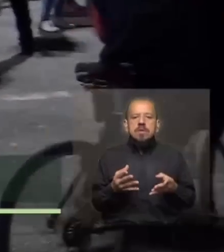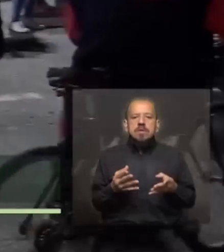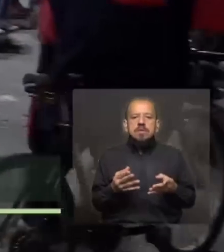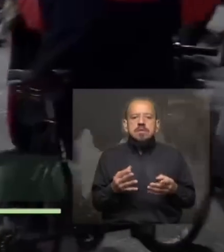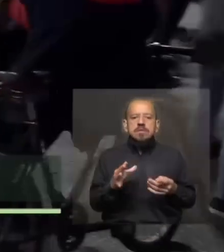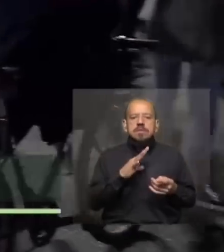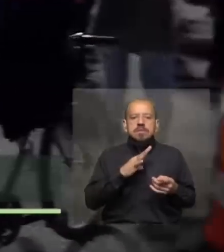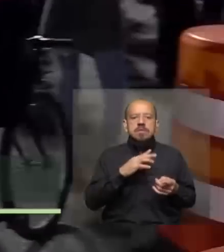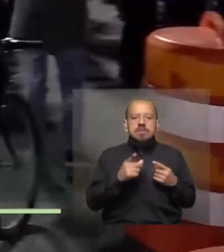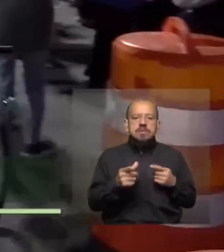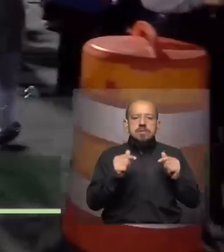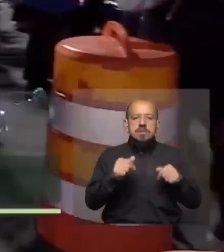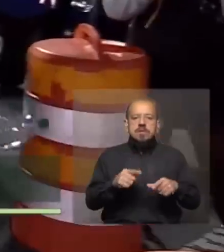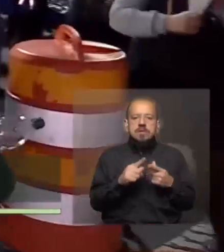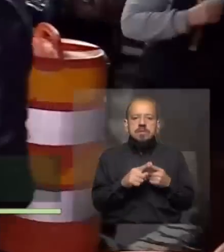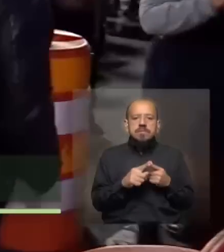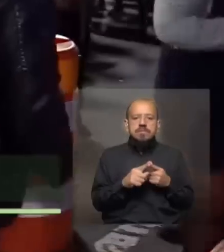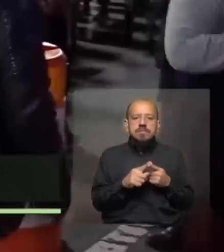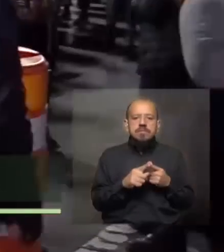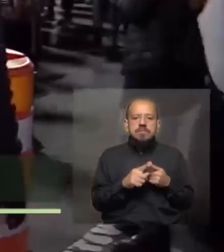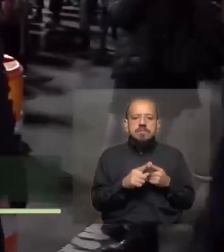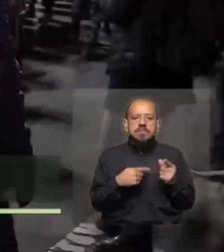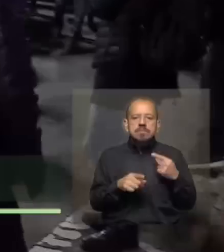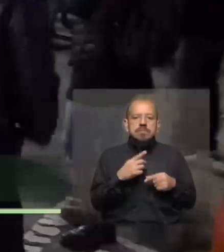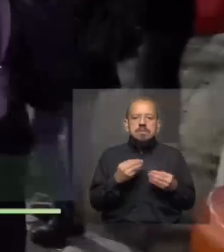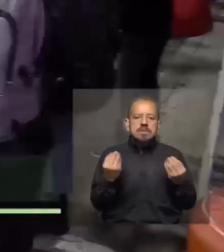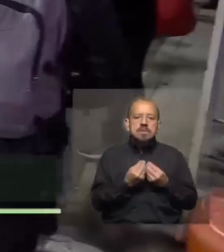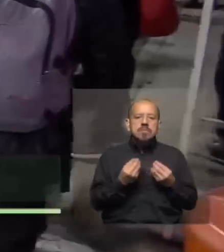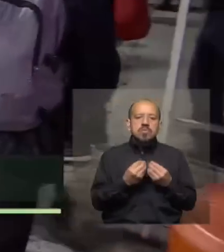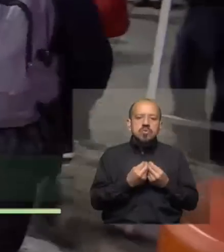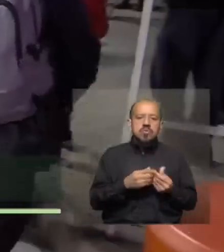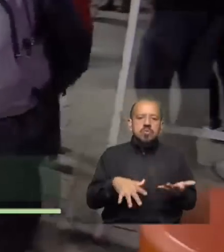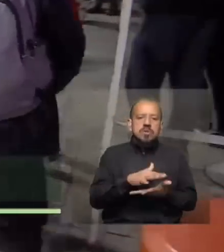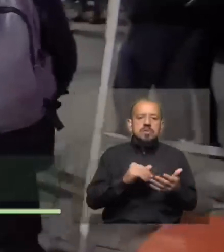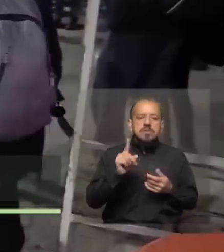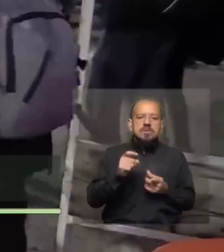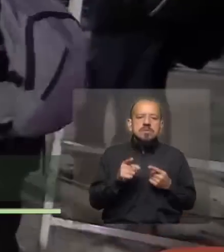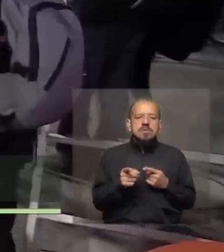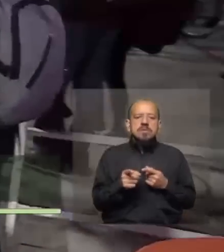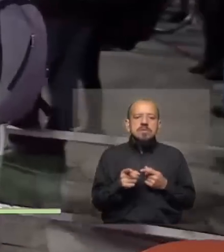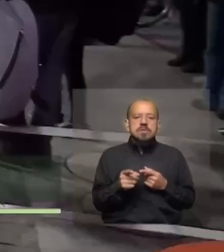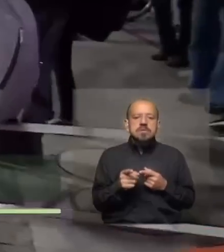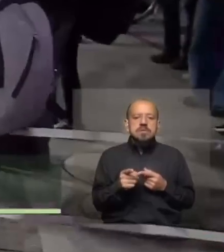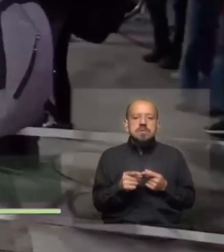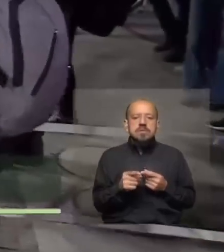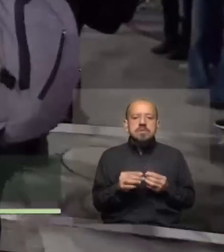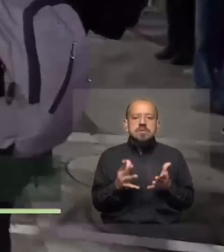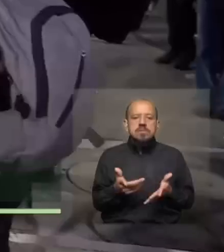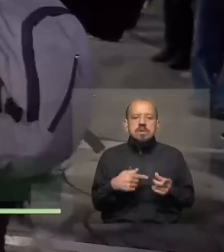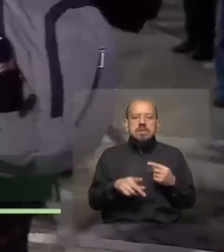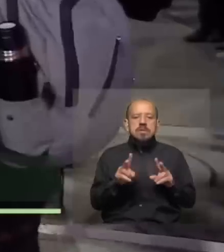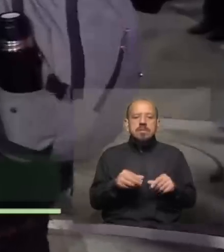existen en nuestro país una enorme cantidad de embalses eh para la sobre todo para los